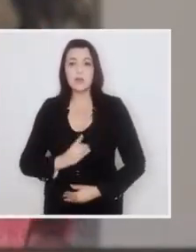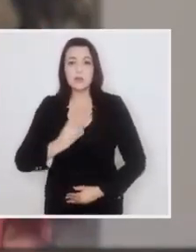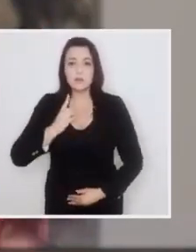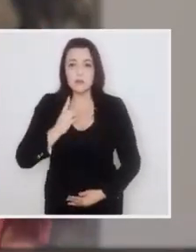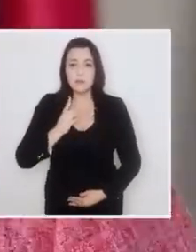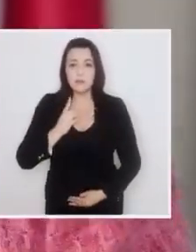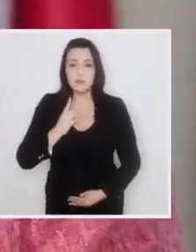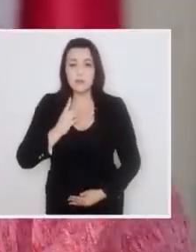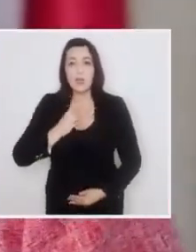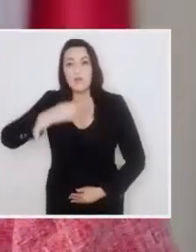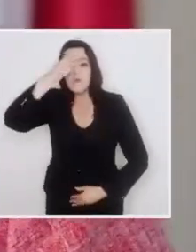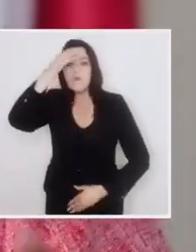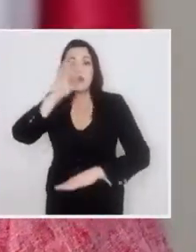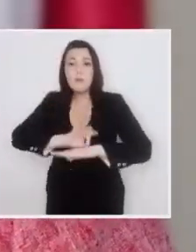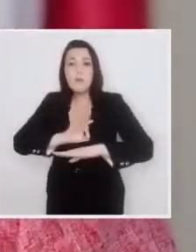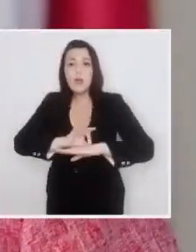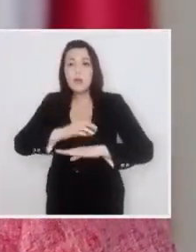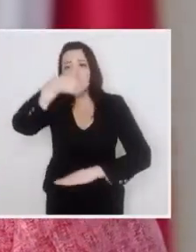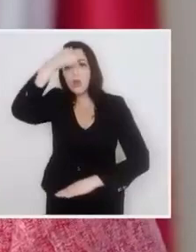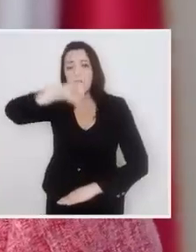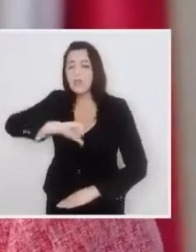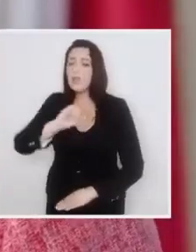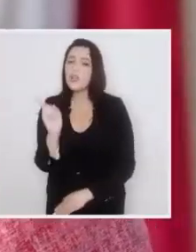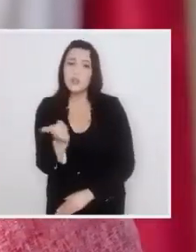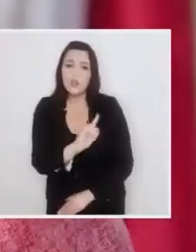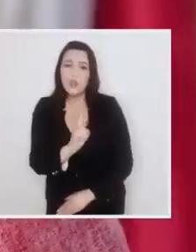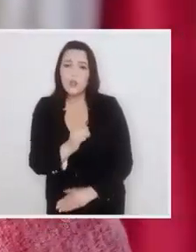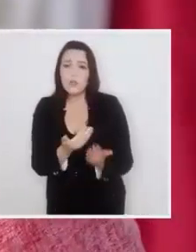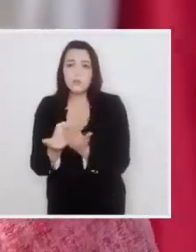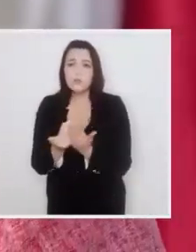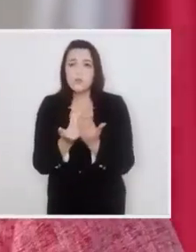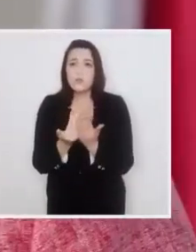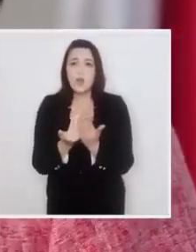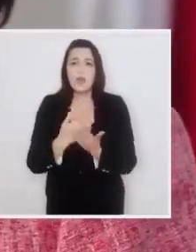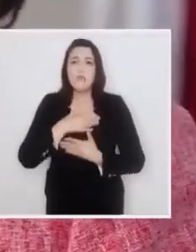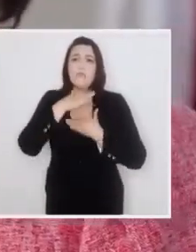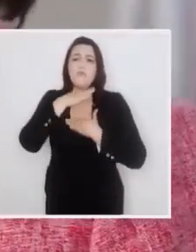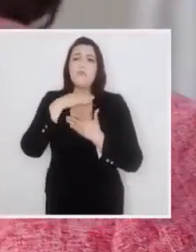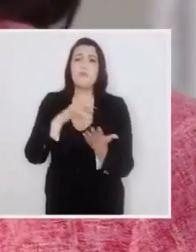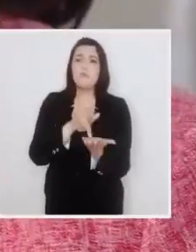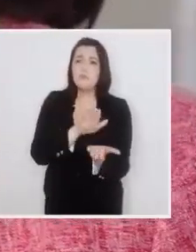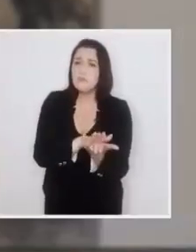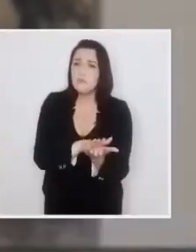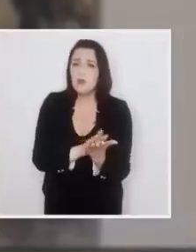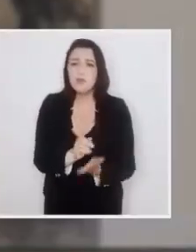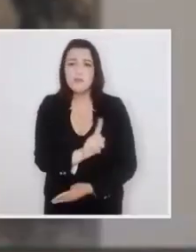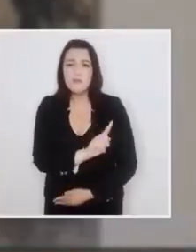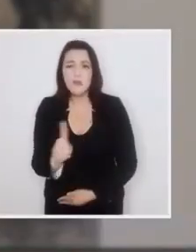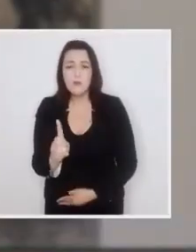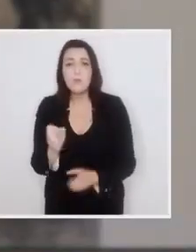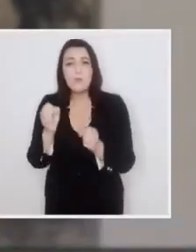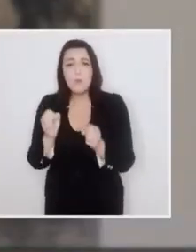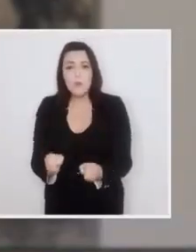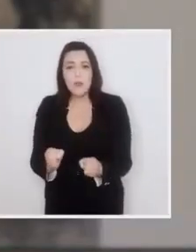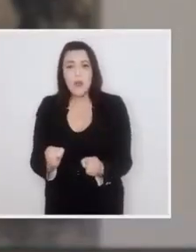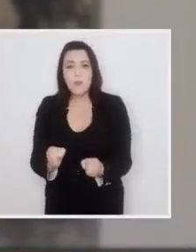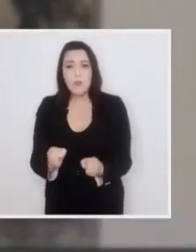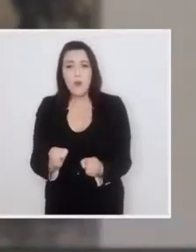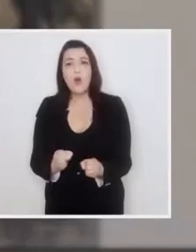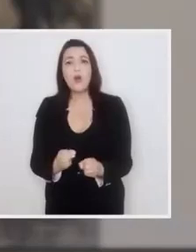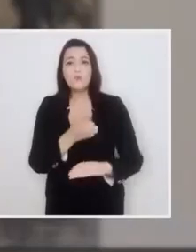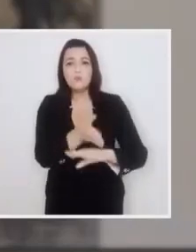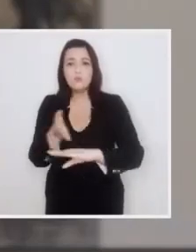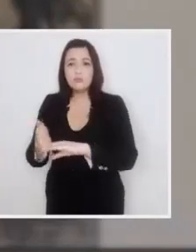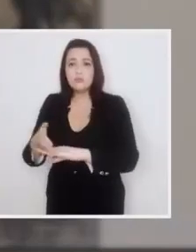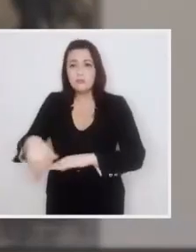sean dignas, que enfermarse no sea una condena, que estudiar no signifique vivir endeudados, que podamos nuevamente